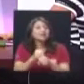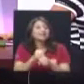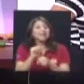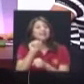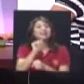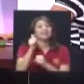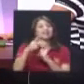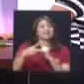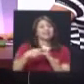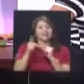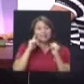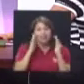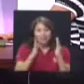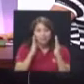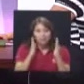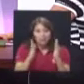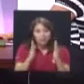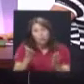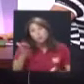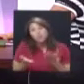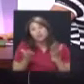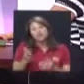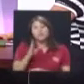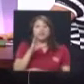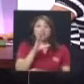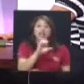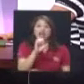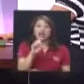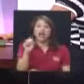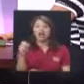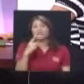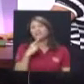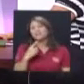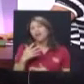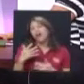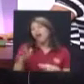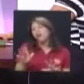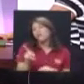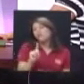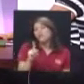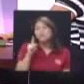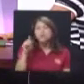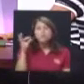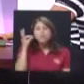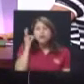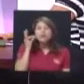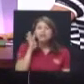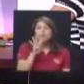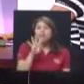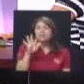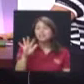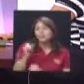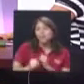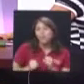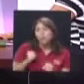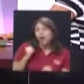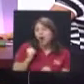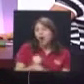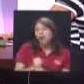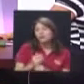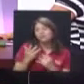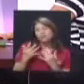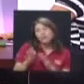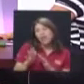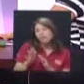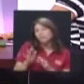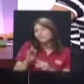no una mujer de 45 años ya tiene tan bajas posibilidades de éxito que no va a estar dentro del protocolo de atención